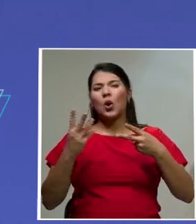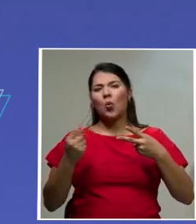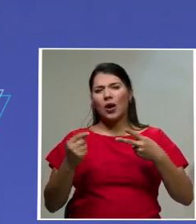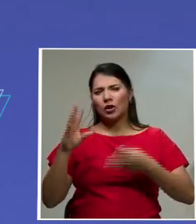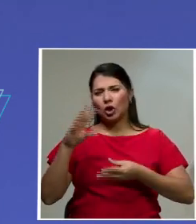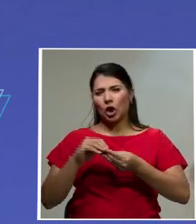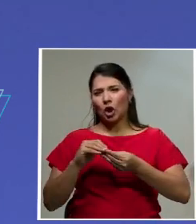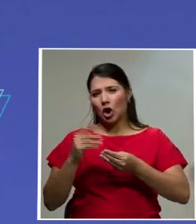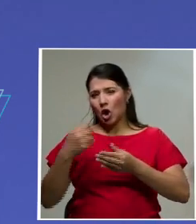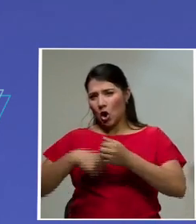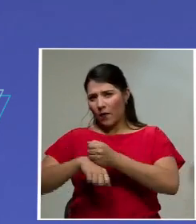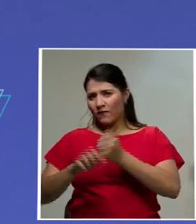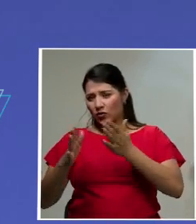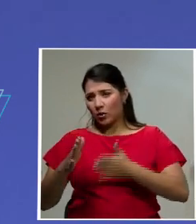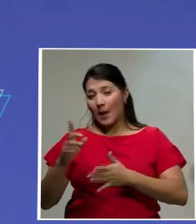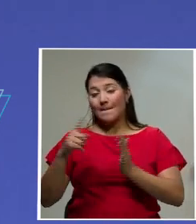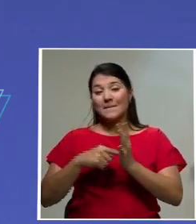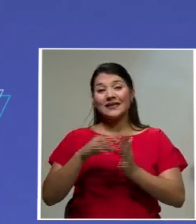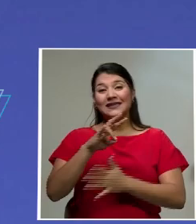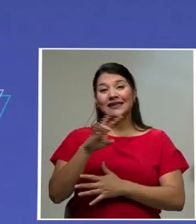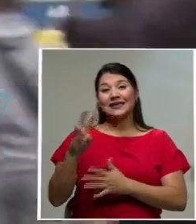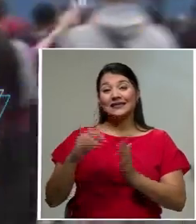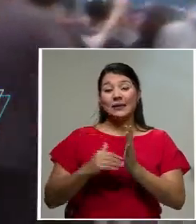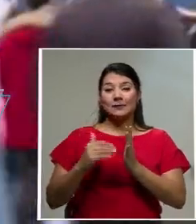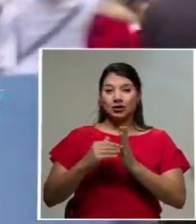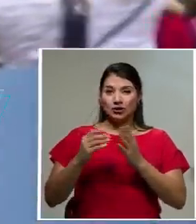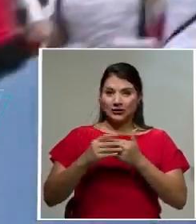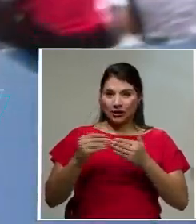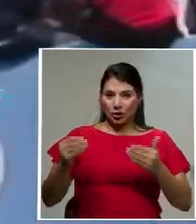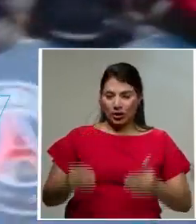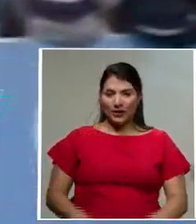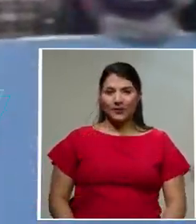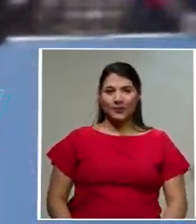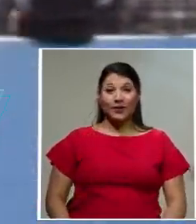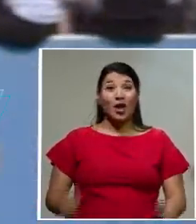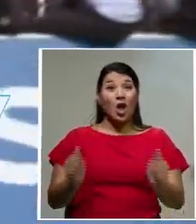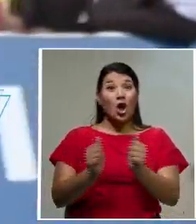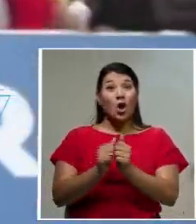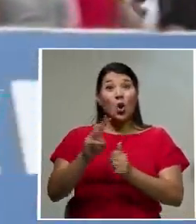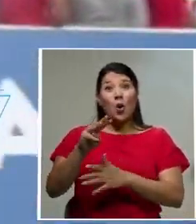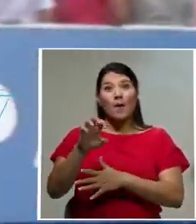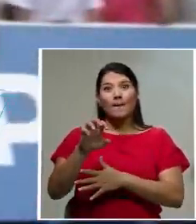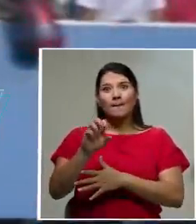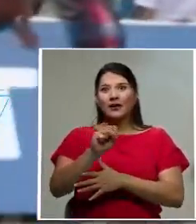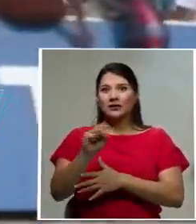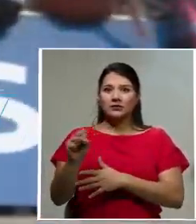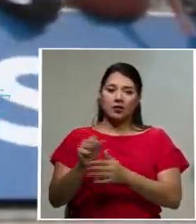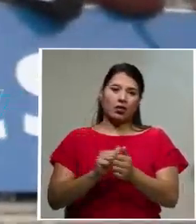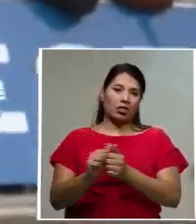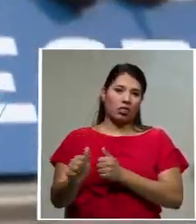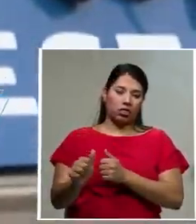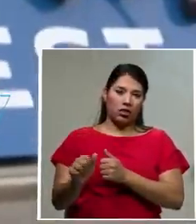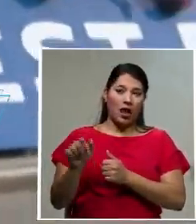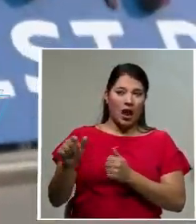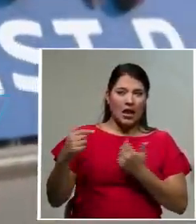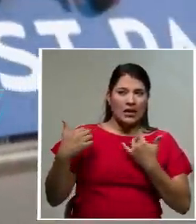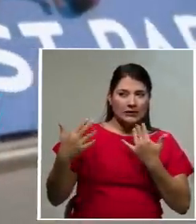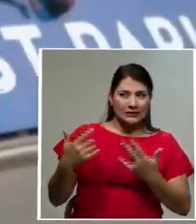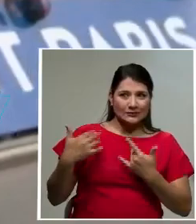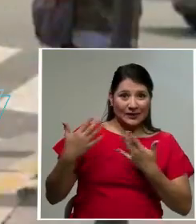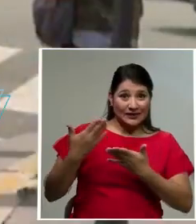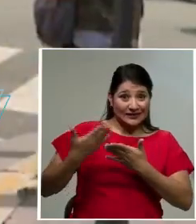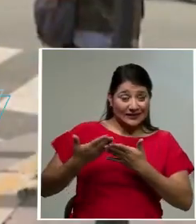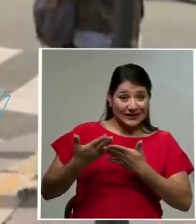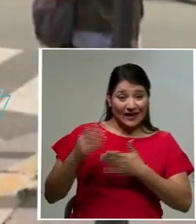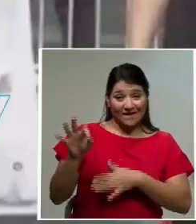total 1.077 millones de dólares. Con Messi superarían esa cifra. Al argentino lo esperan con ansias en Francia,